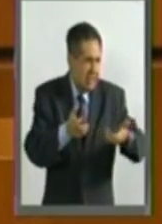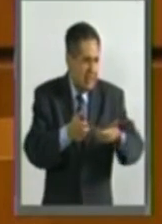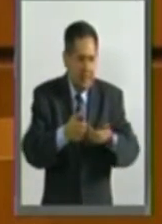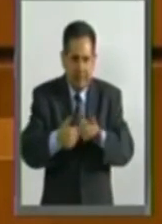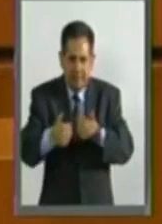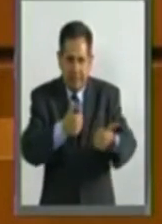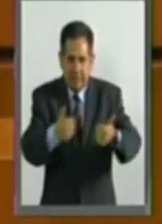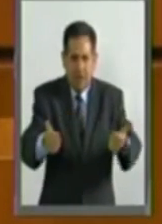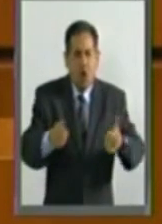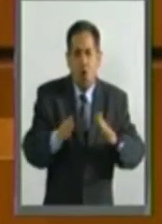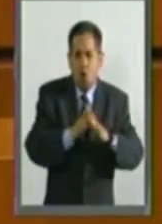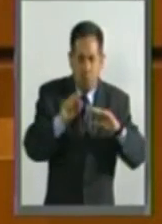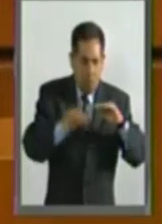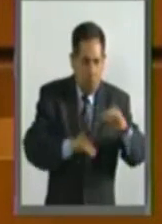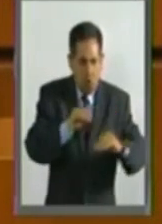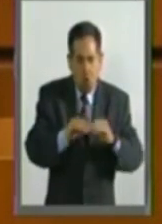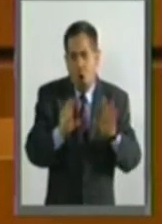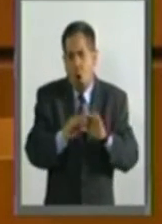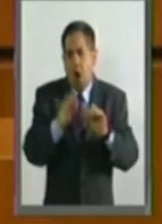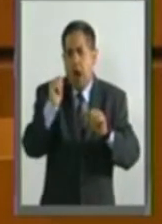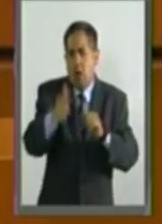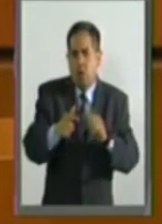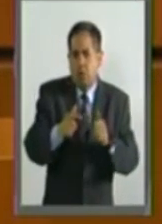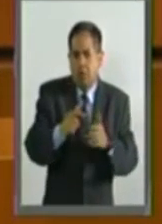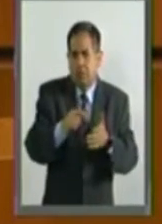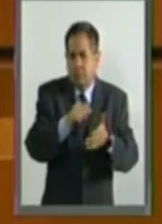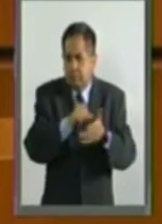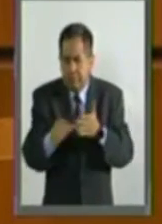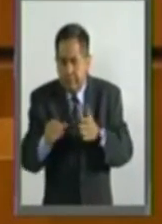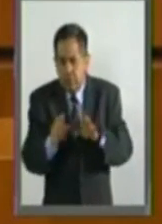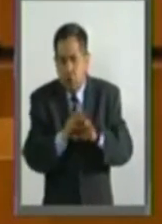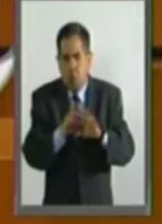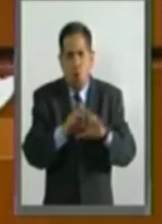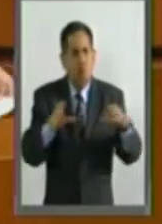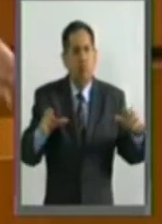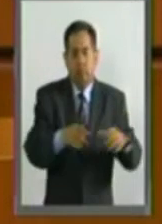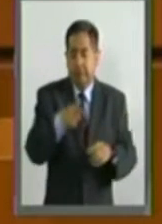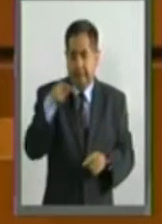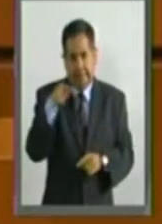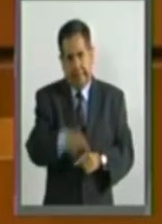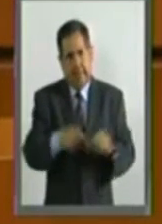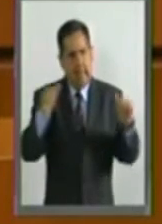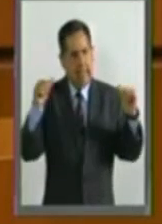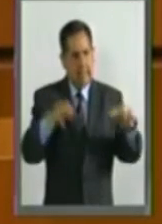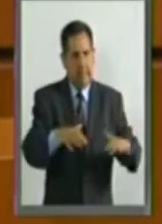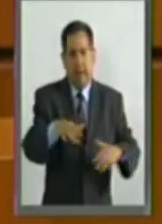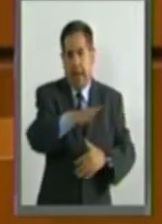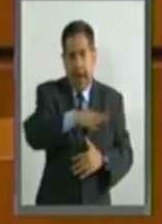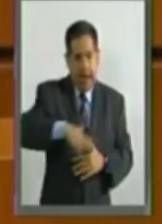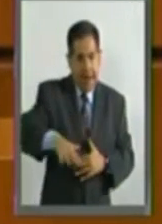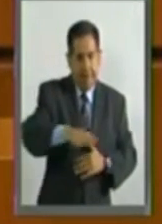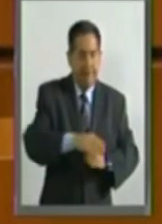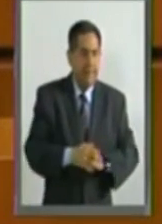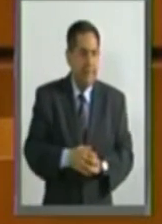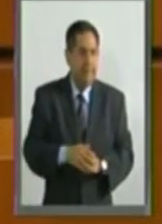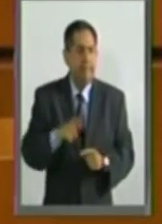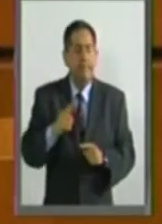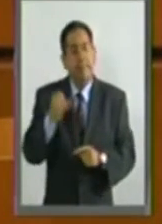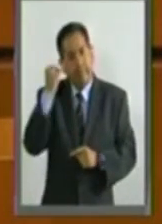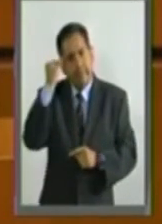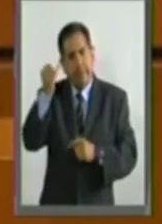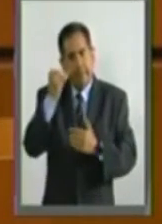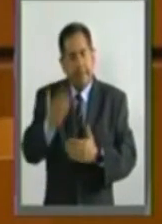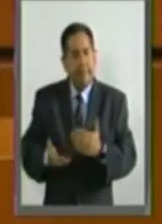instauración, modificación y cancelación del régimen de explotación colectiva. En ese sentido, la propuesta que hoy